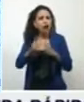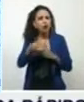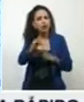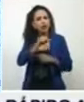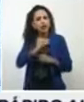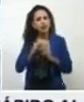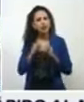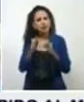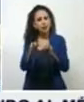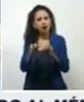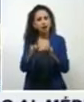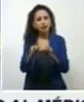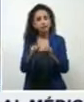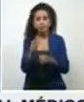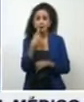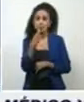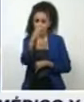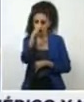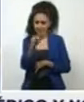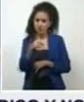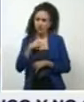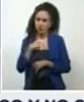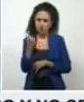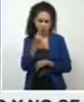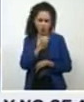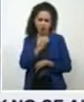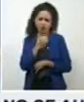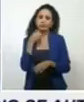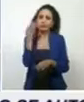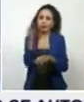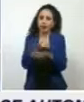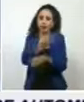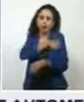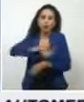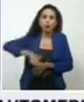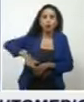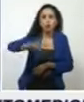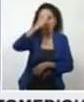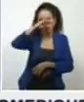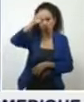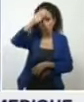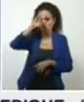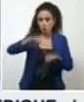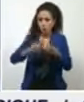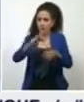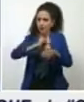solamente pedirle a nuestra población, porque el COVID no ha terminado,